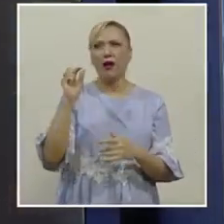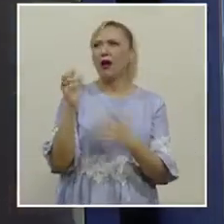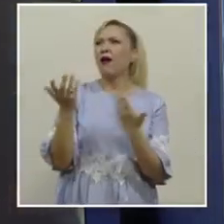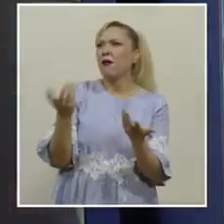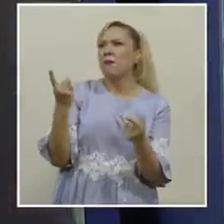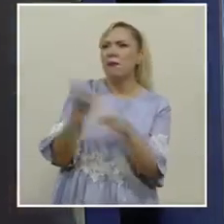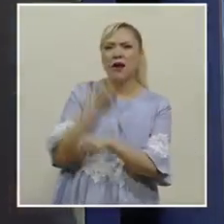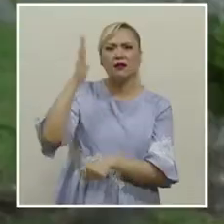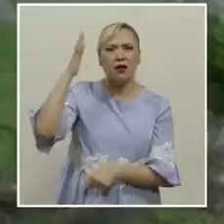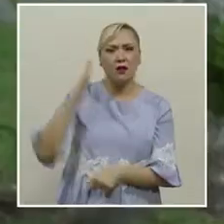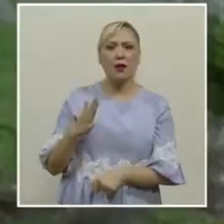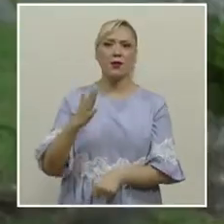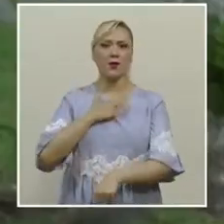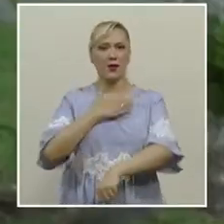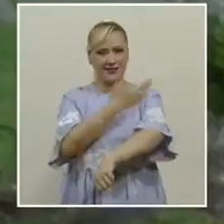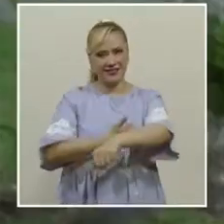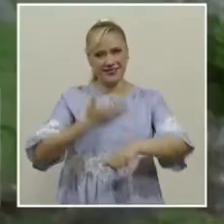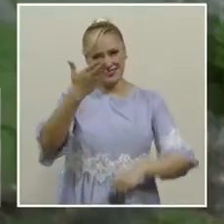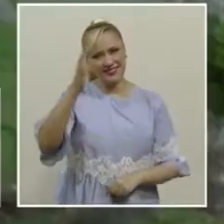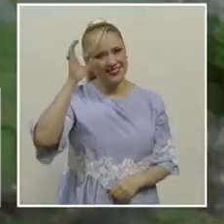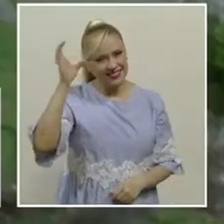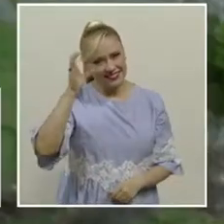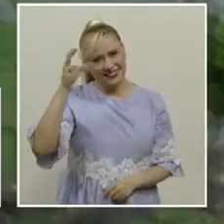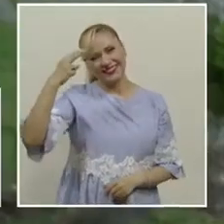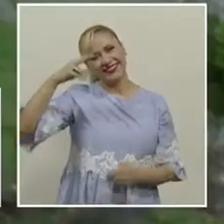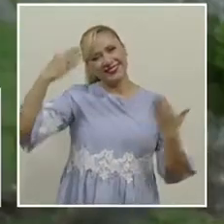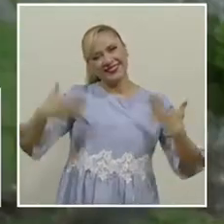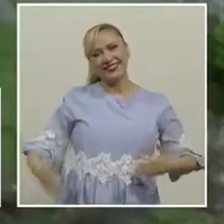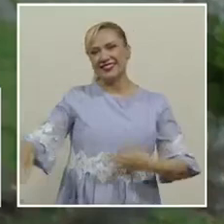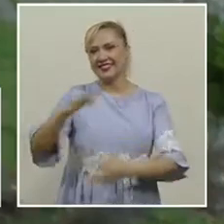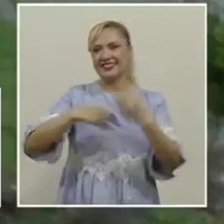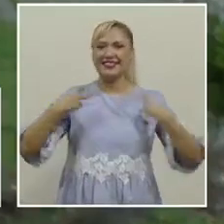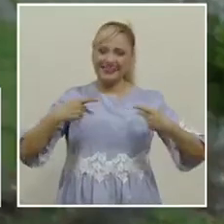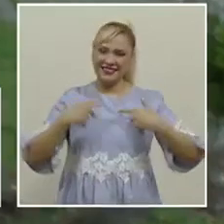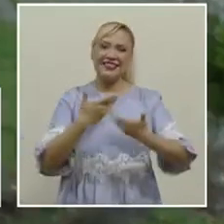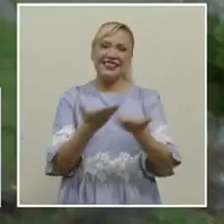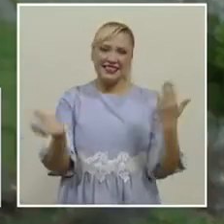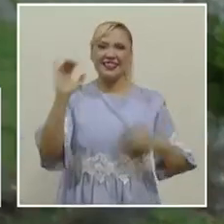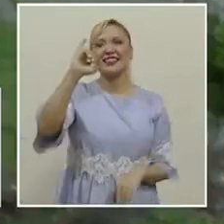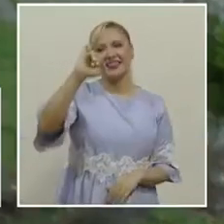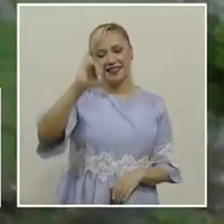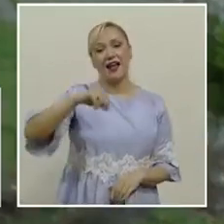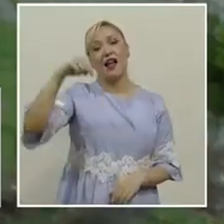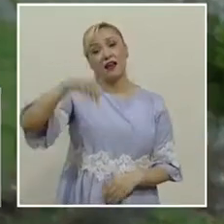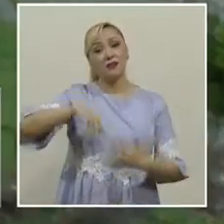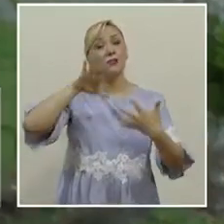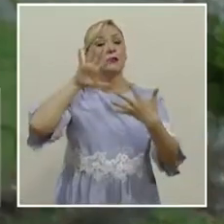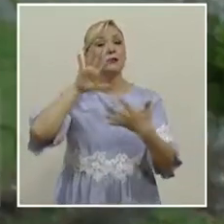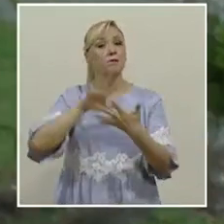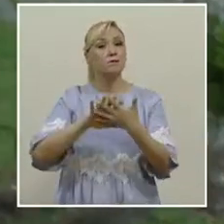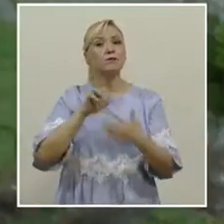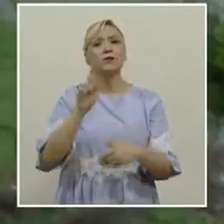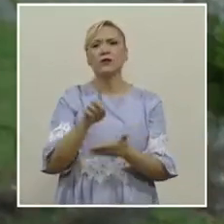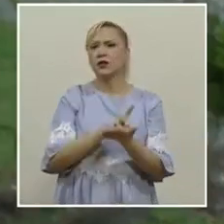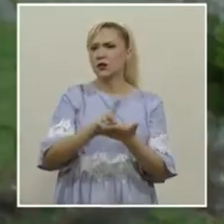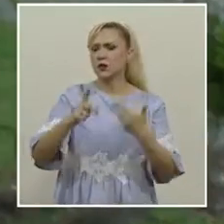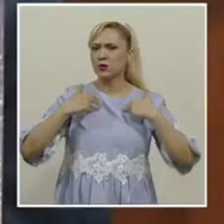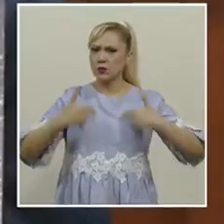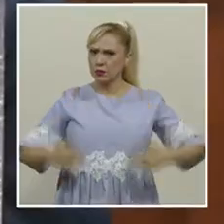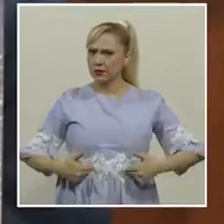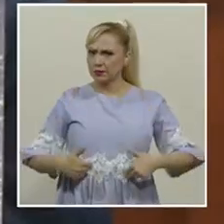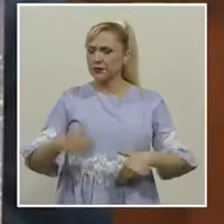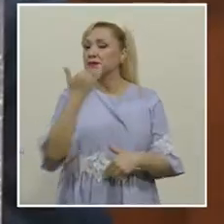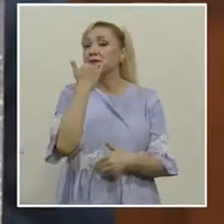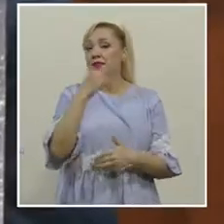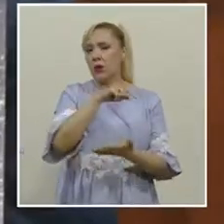Muy buenas tardes, Citlali, Nidia y auditorio de Corte Informativo. En efecto, aquí en la Comisión de Derechos Humanos de la Ciudad de